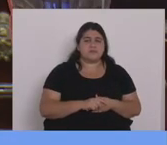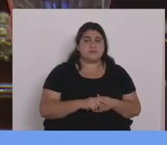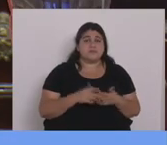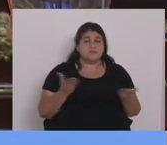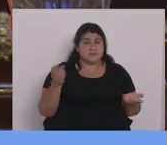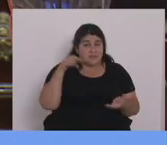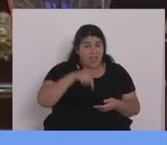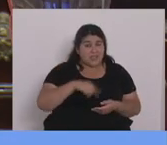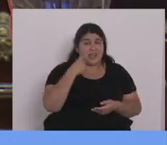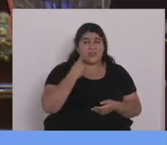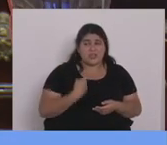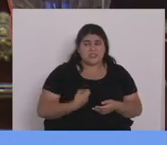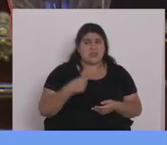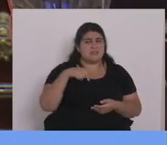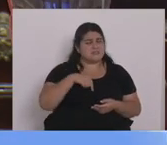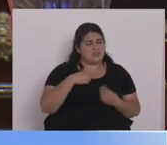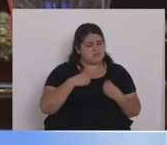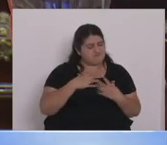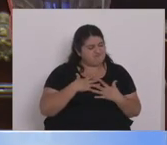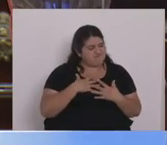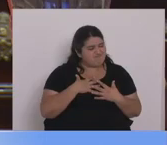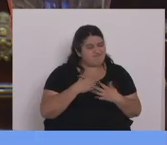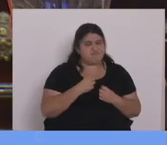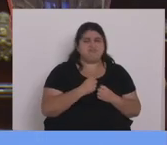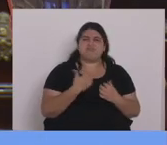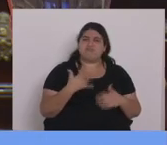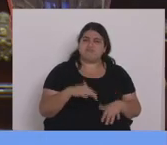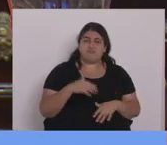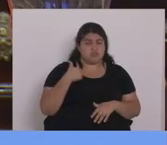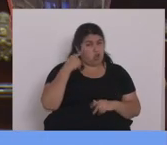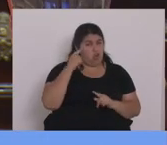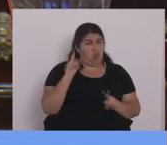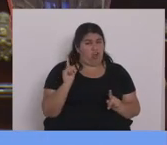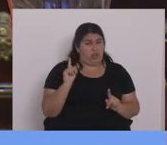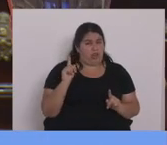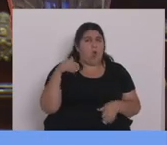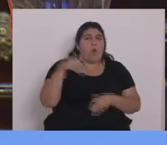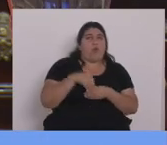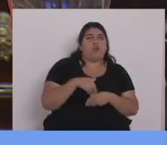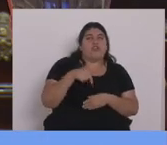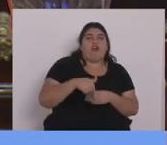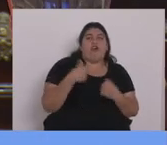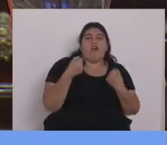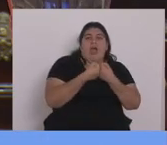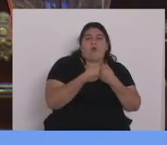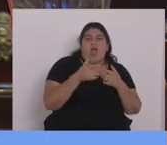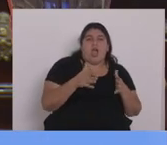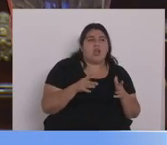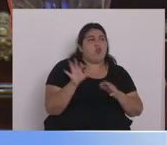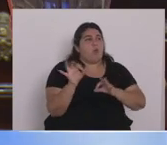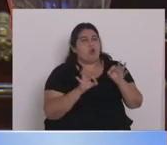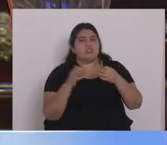esta tristeza que hoy me embarga es porque tampoco creo en esto de que votando hoy este acuerdo, votando este